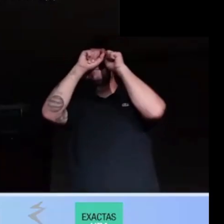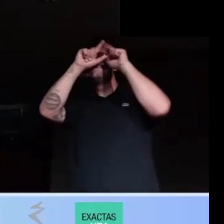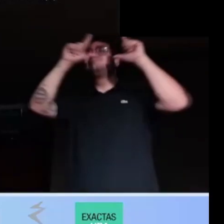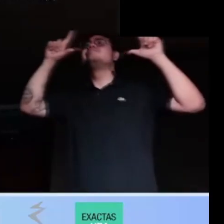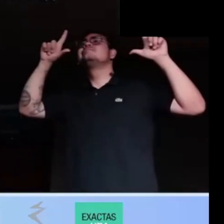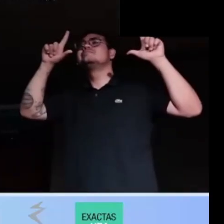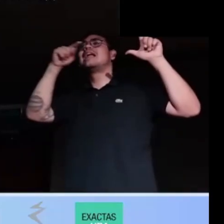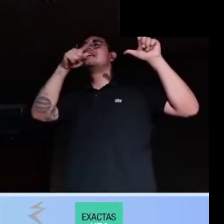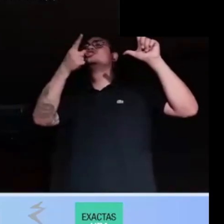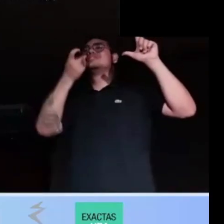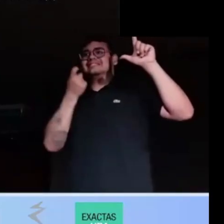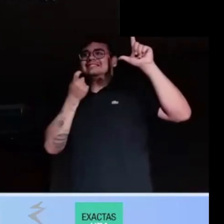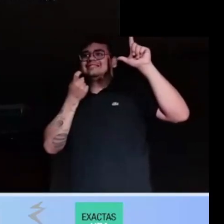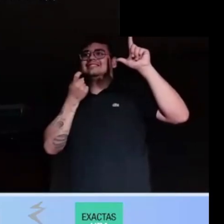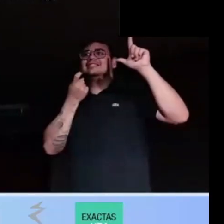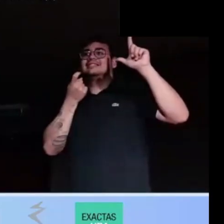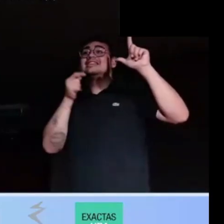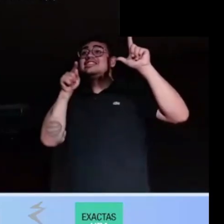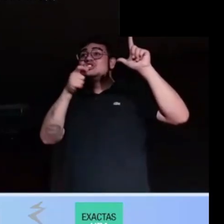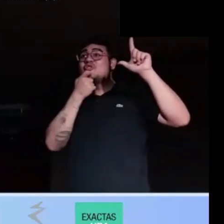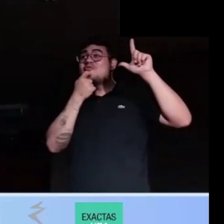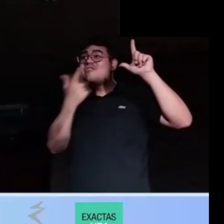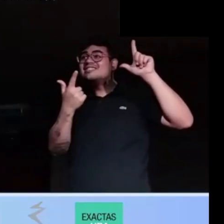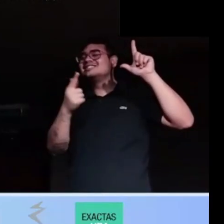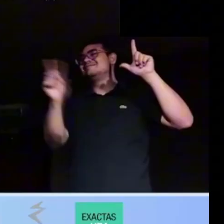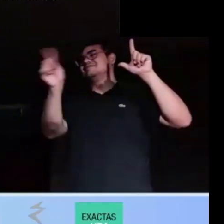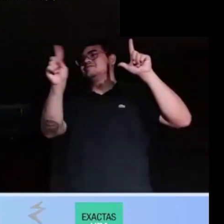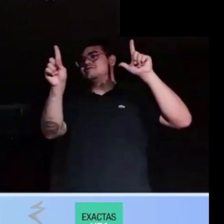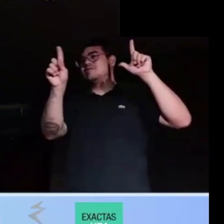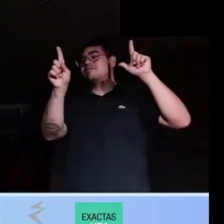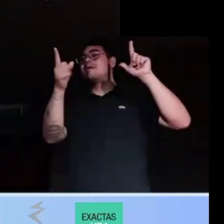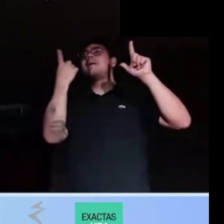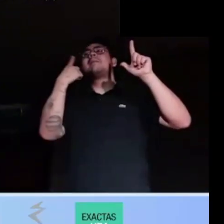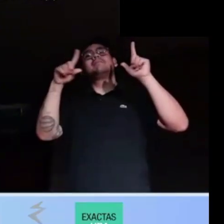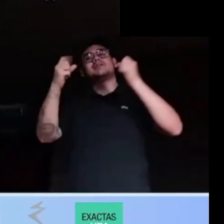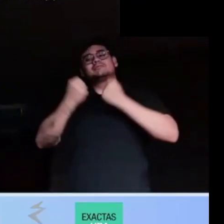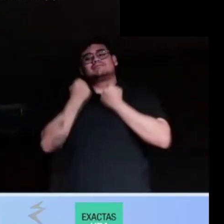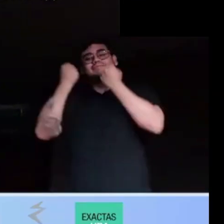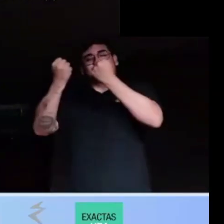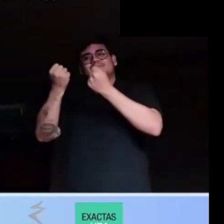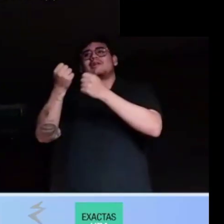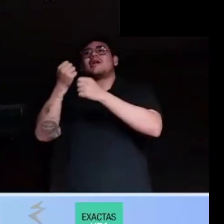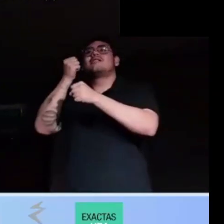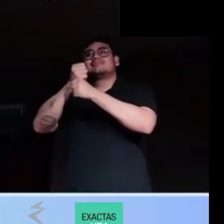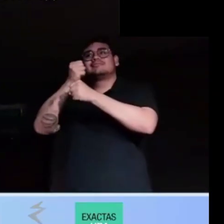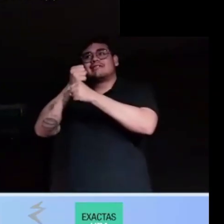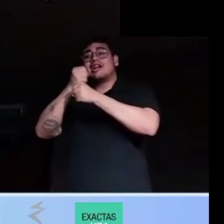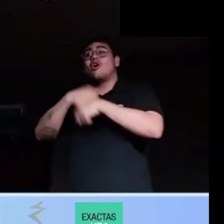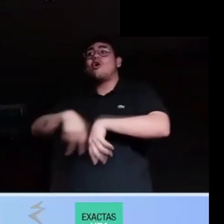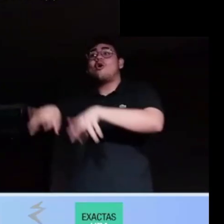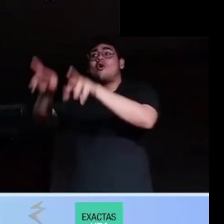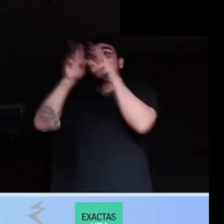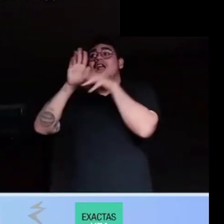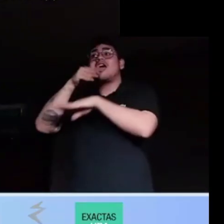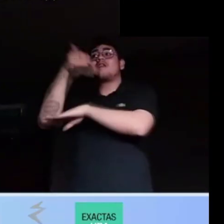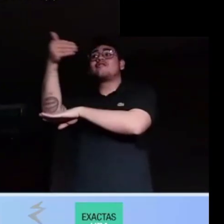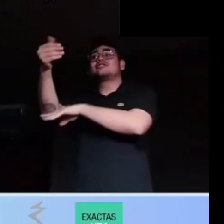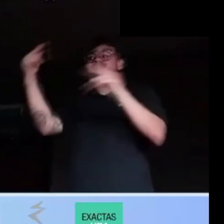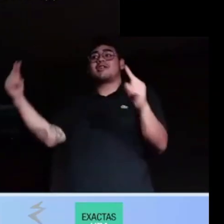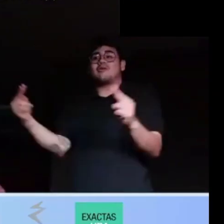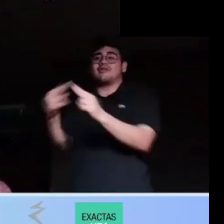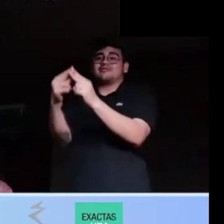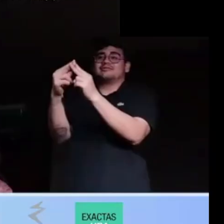idea. Y no sabemos que no es fácil. Así que bueno, gracias y nos veremos en la próxima, espero, con más trabajo hecho.